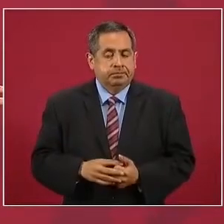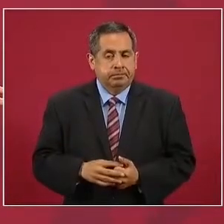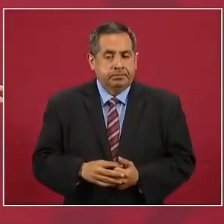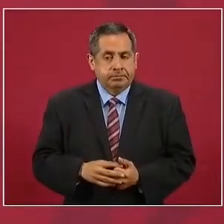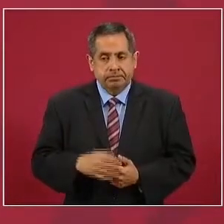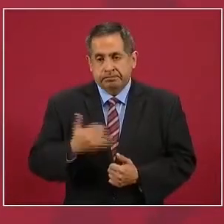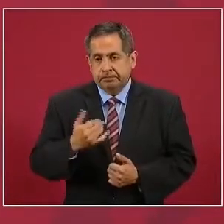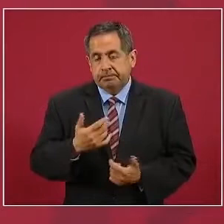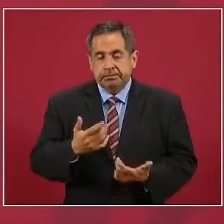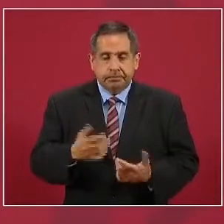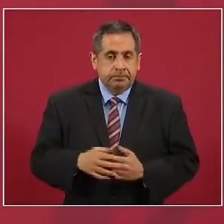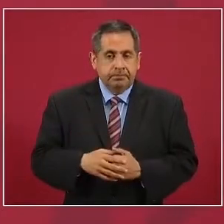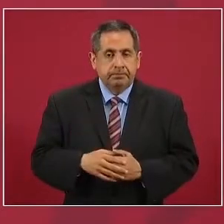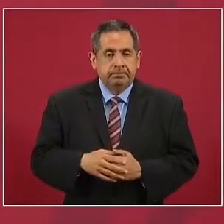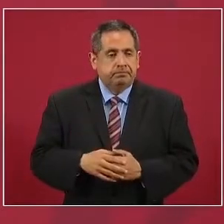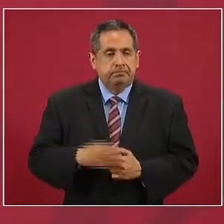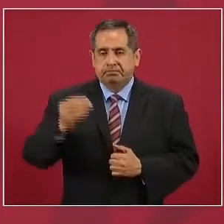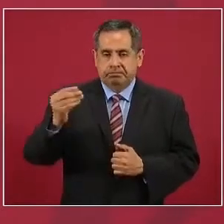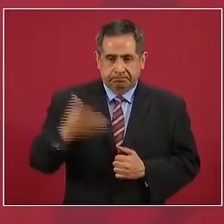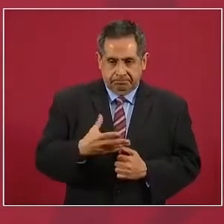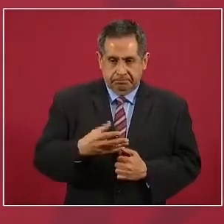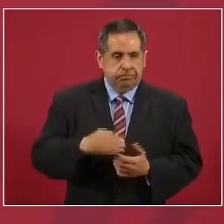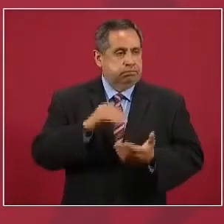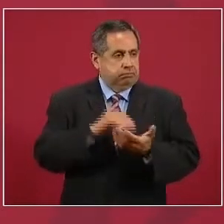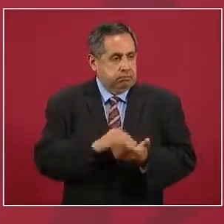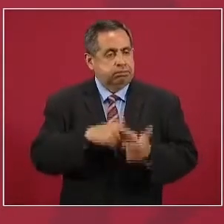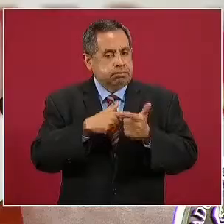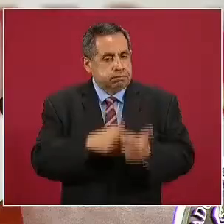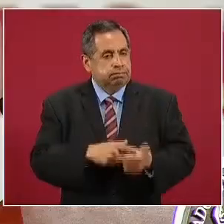y de todas maneras